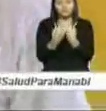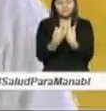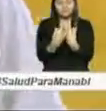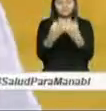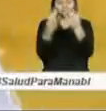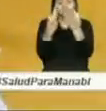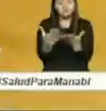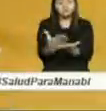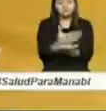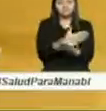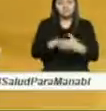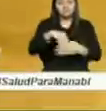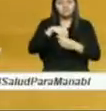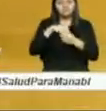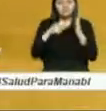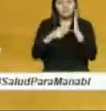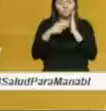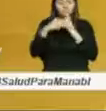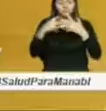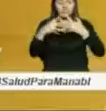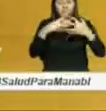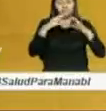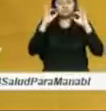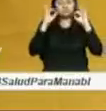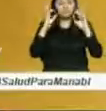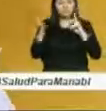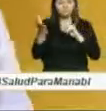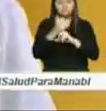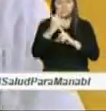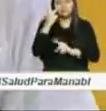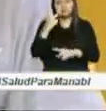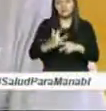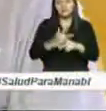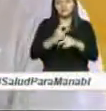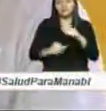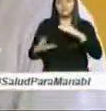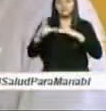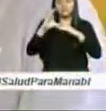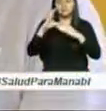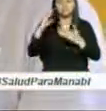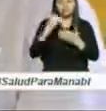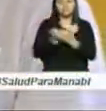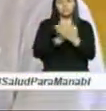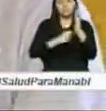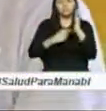en la recaudación, con transparencia, hemos logrado triplicar la